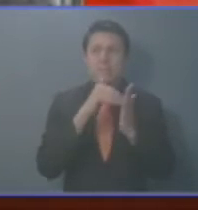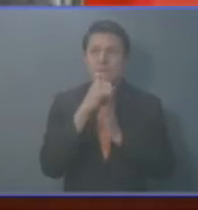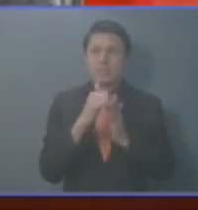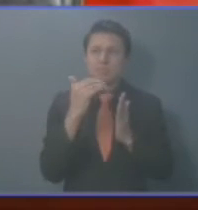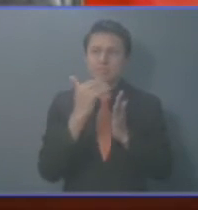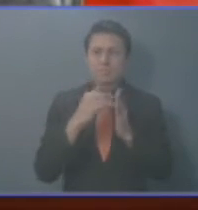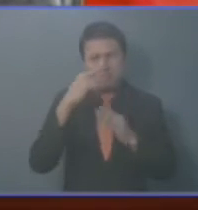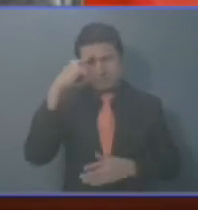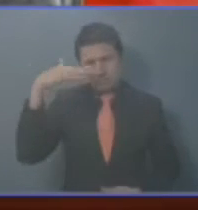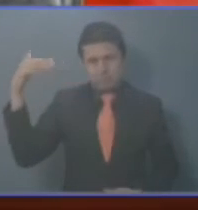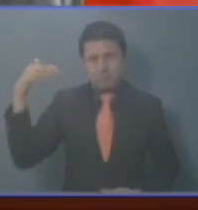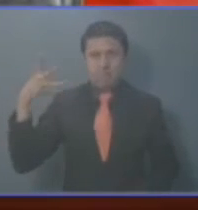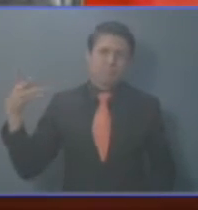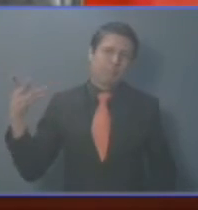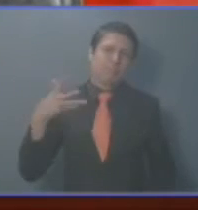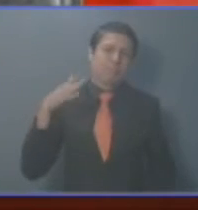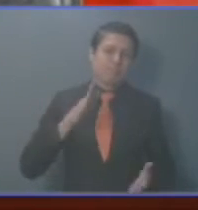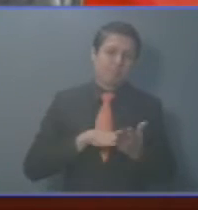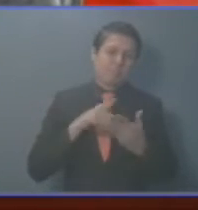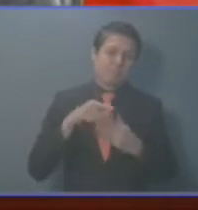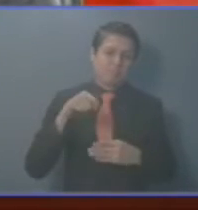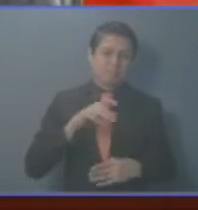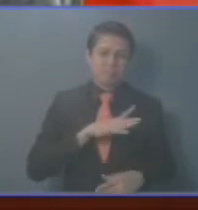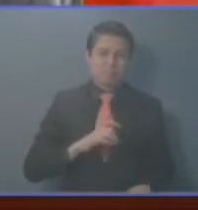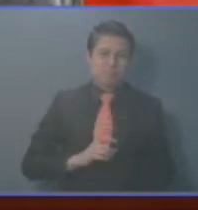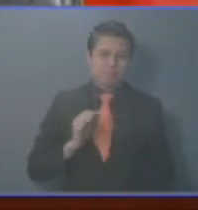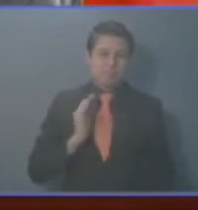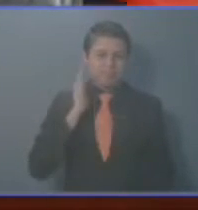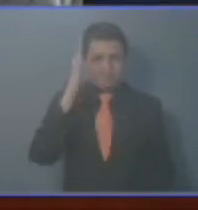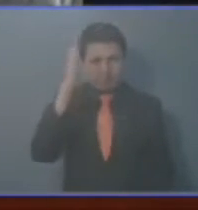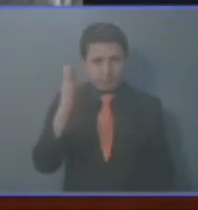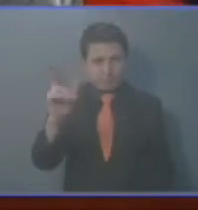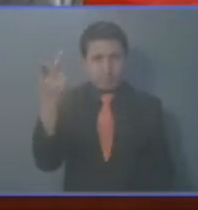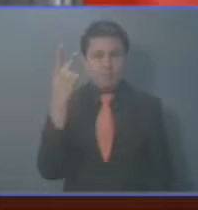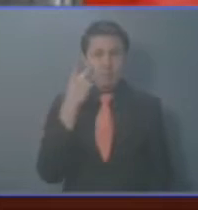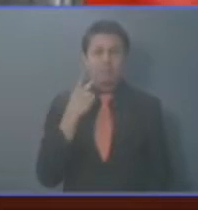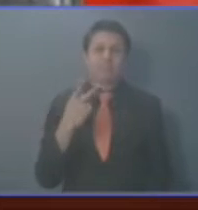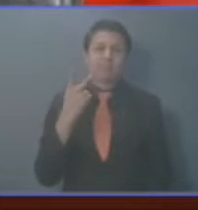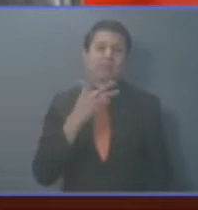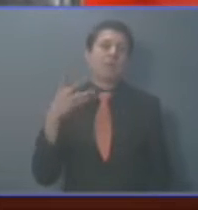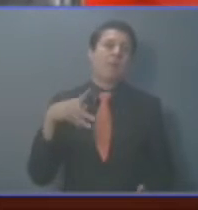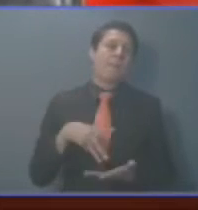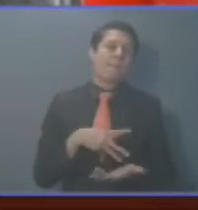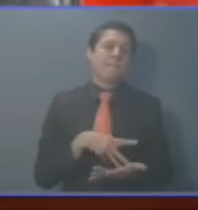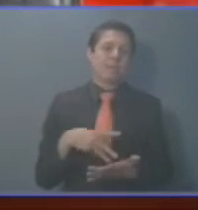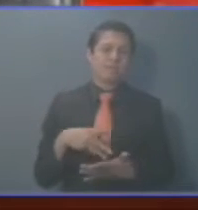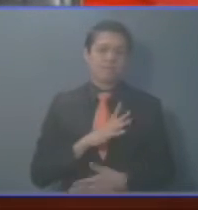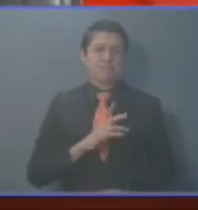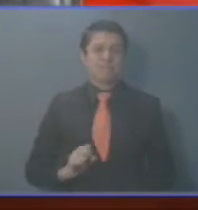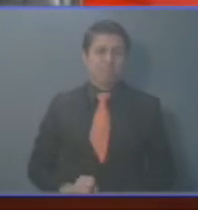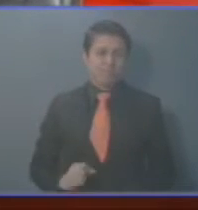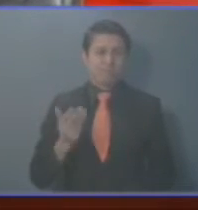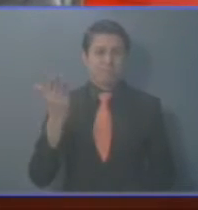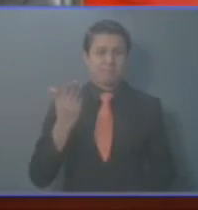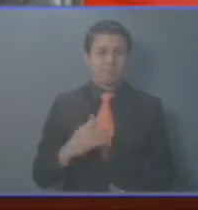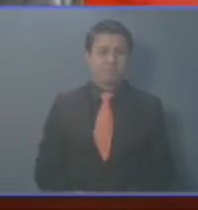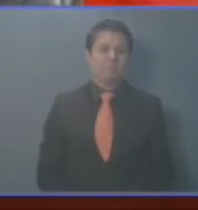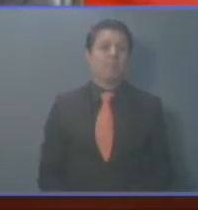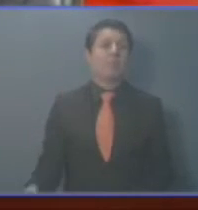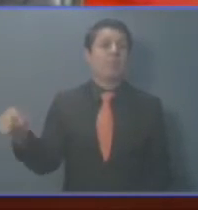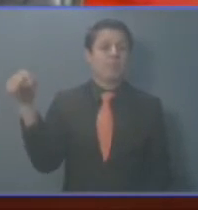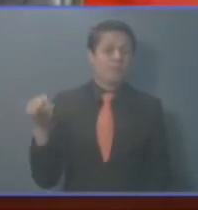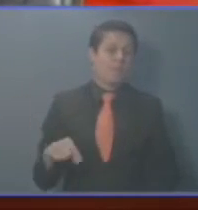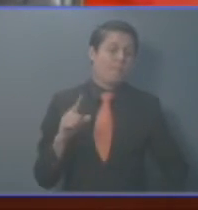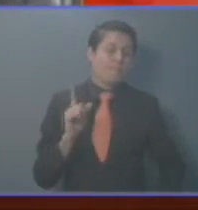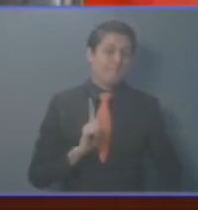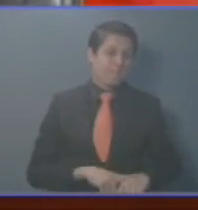y políticas públicas de mediano y largo plazo con visión de país priorizando los intereses de la población. Que actualmente